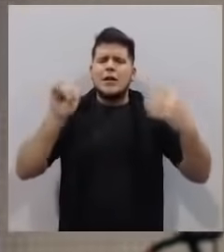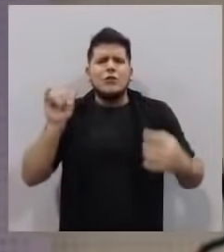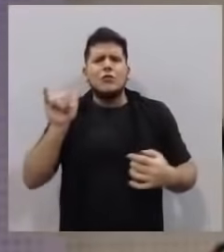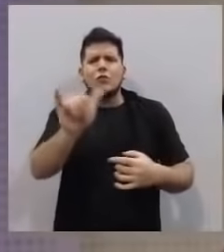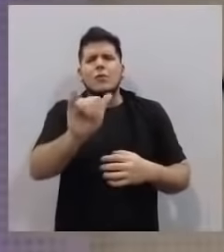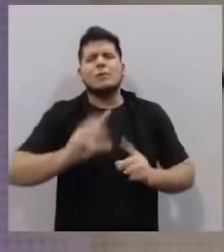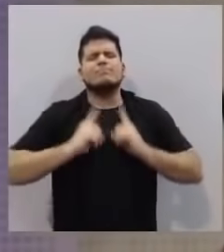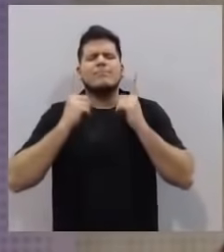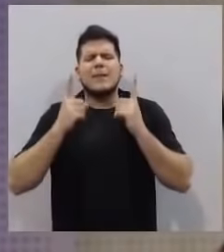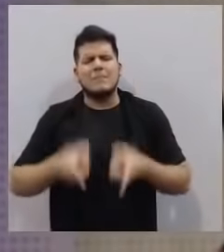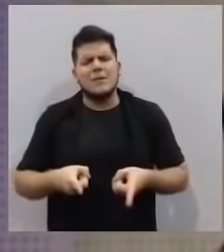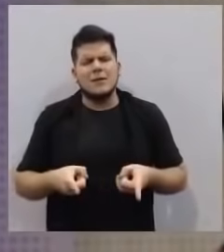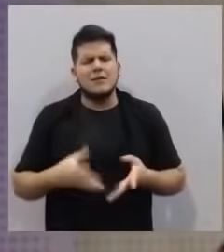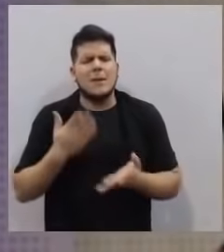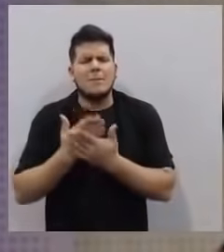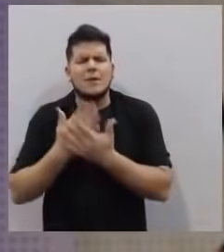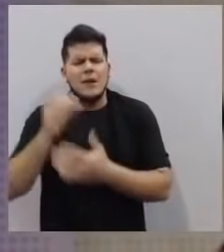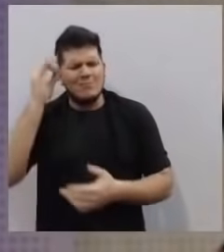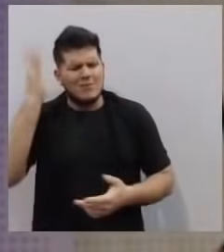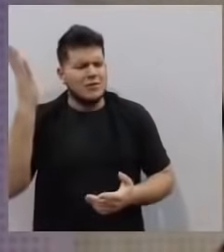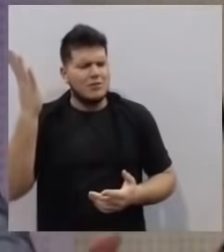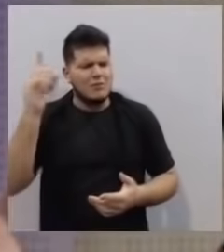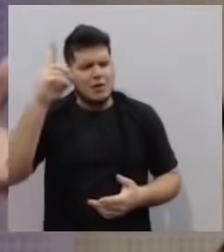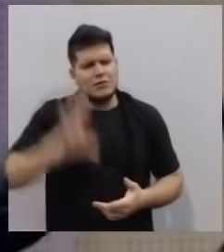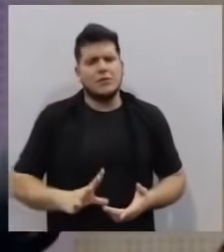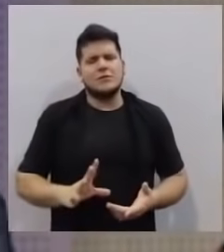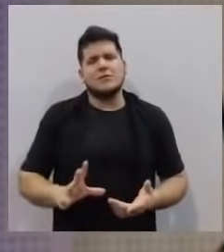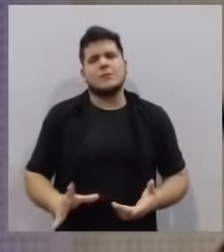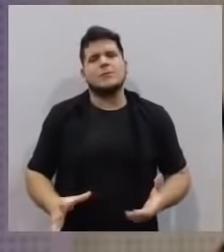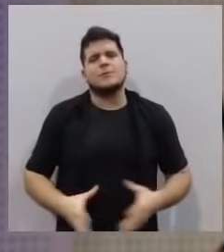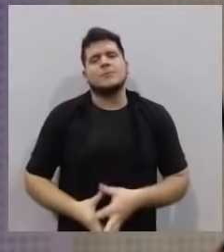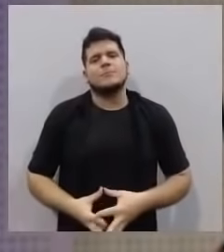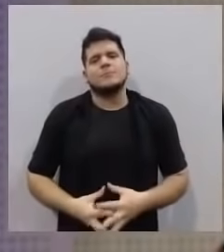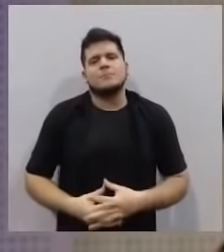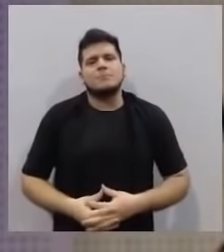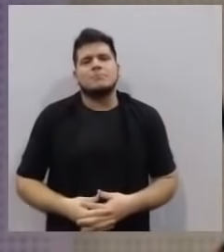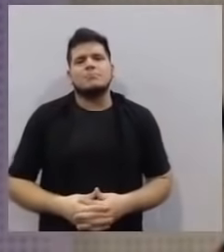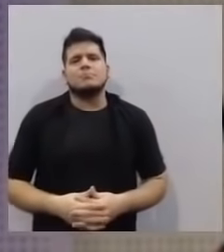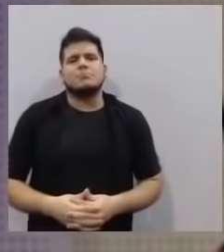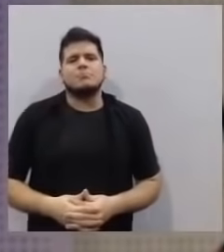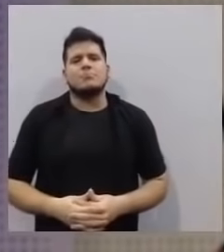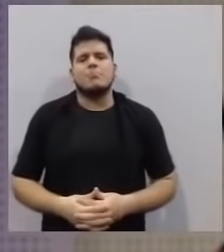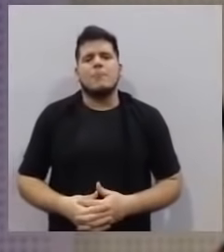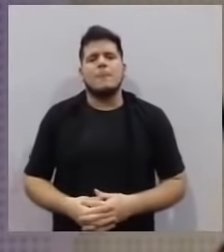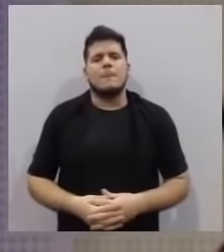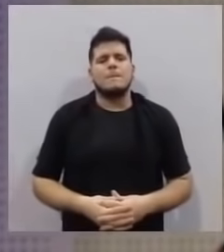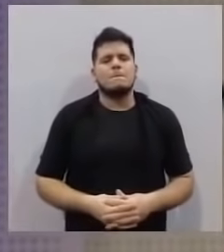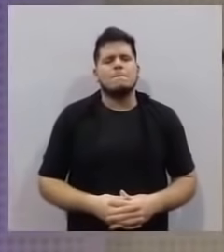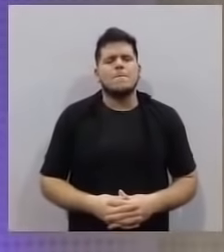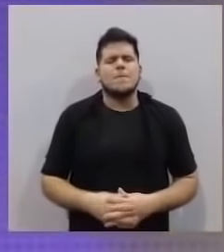a dios ahora veces haber renegado y haber dicho ni siquiera un cabrito dios te ha dado todo